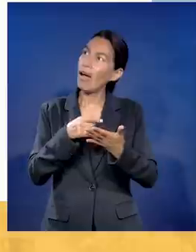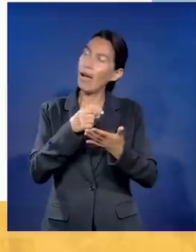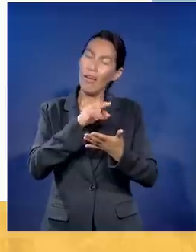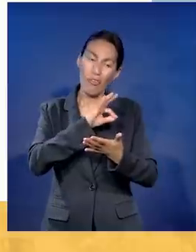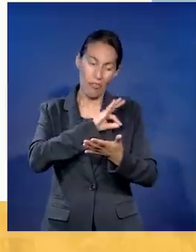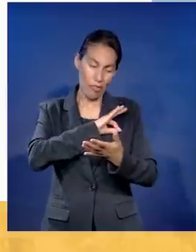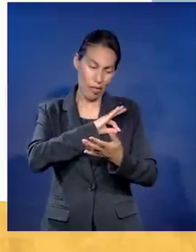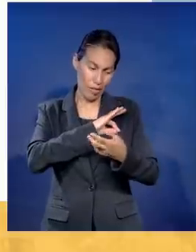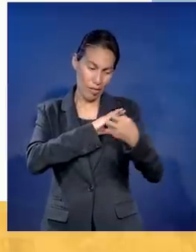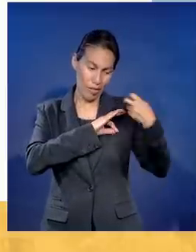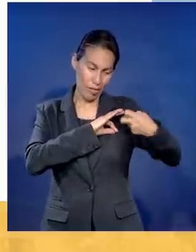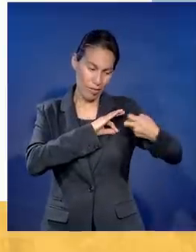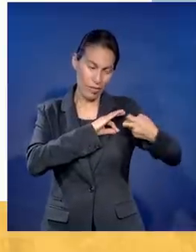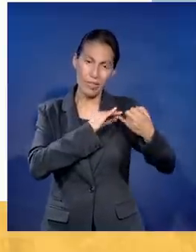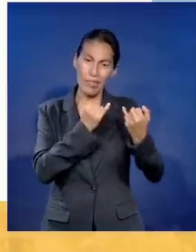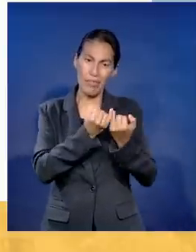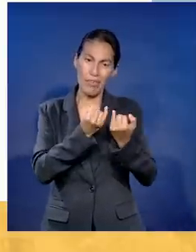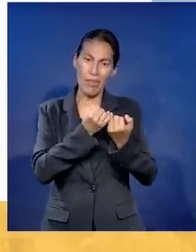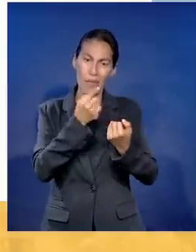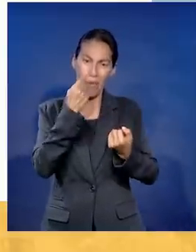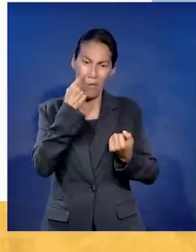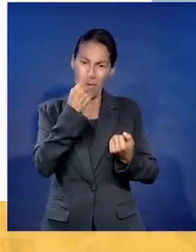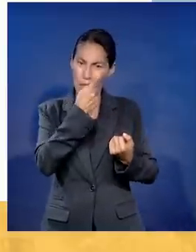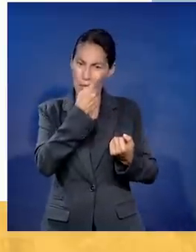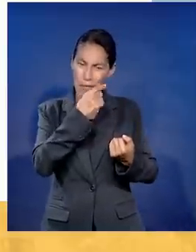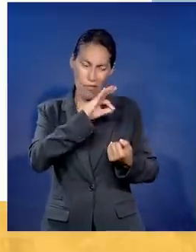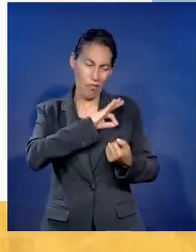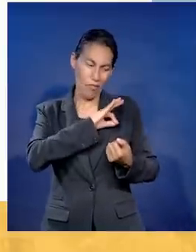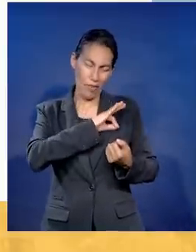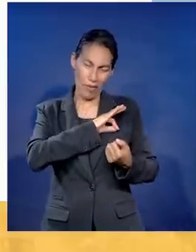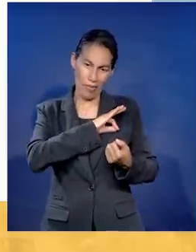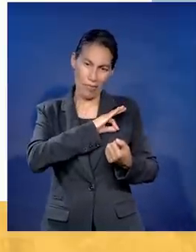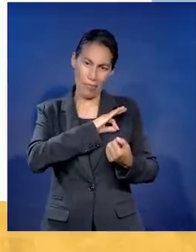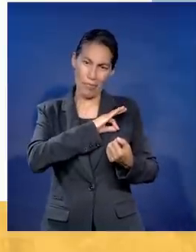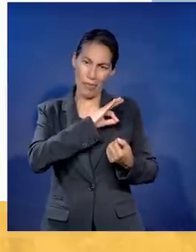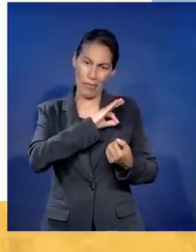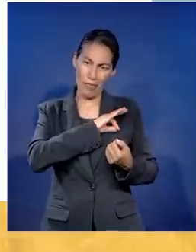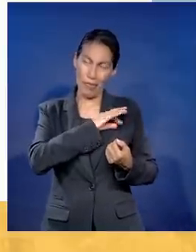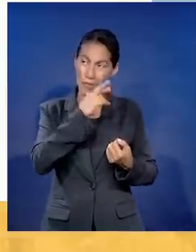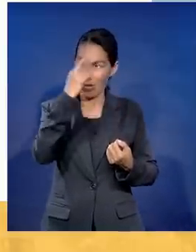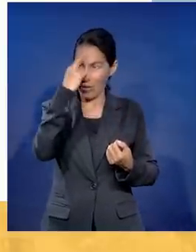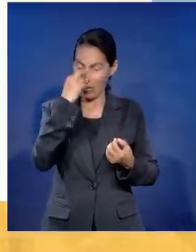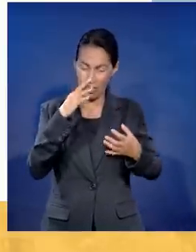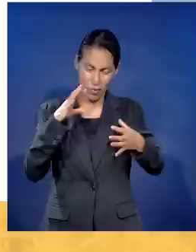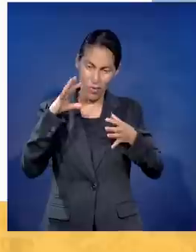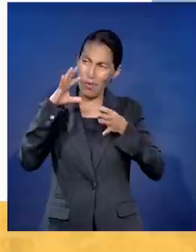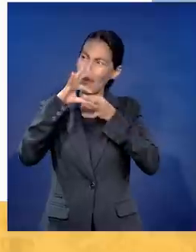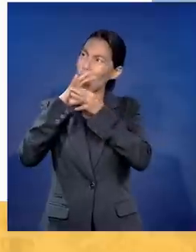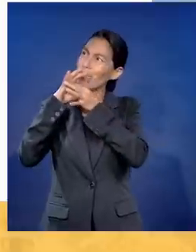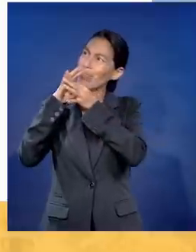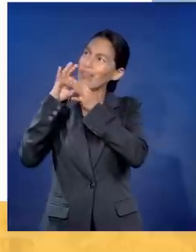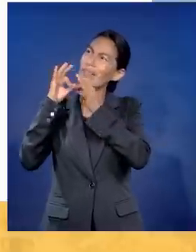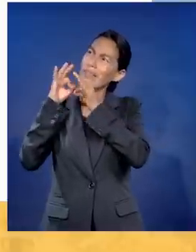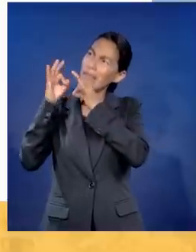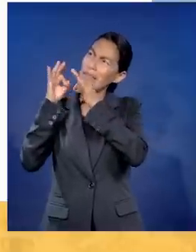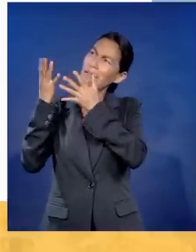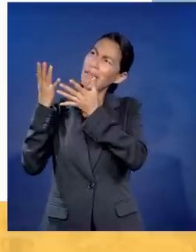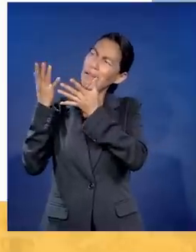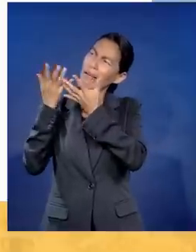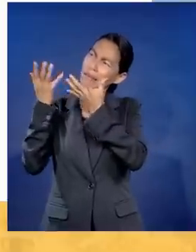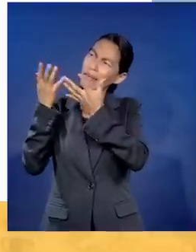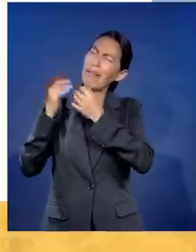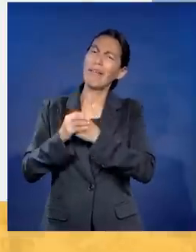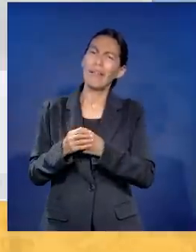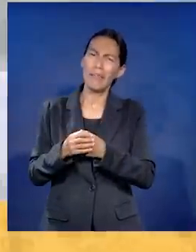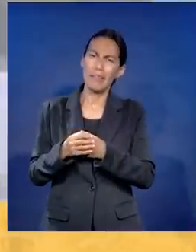sin fe Qué cosa es imposible agradar a Dios la razón y la fe deben trabajar juntas si